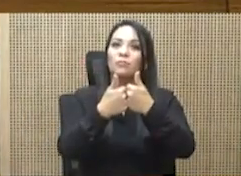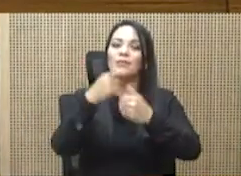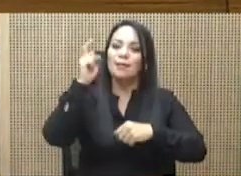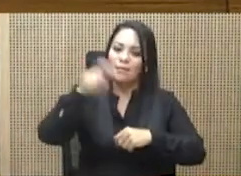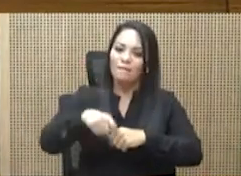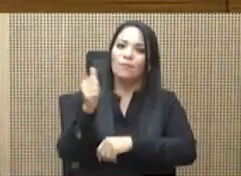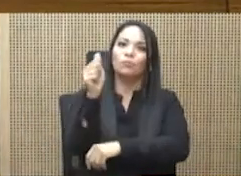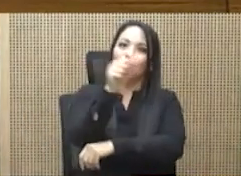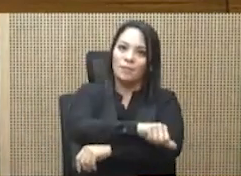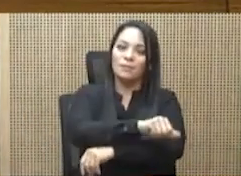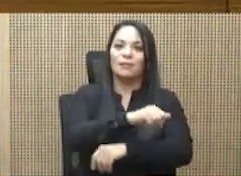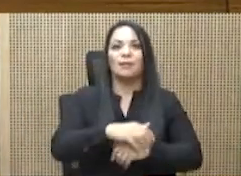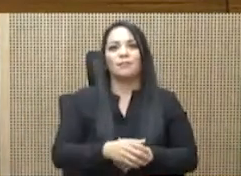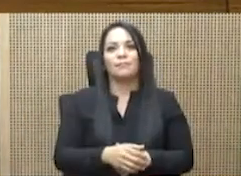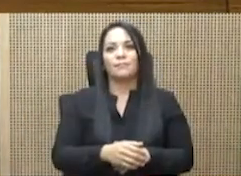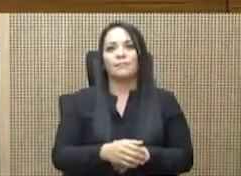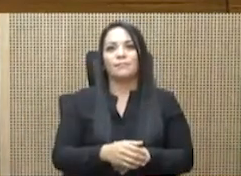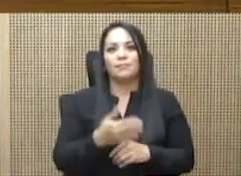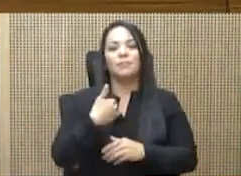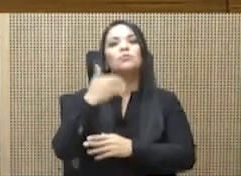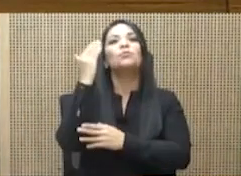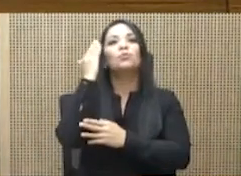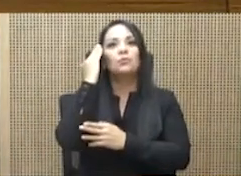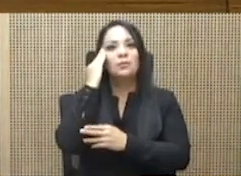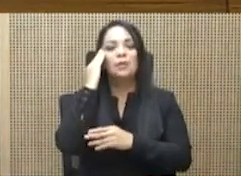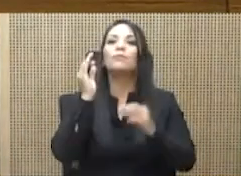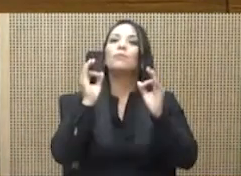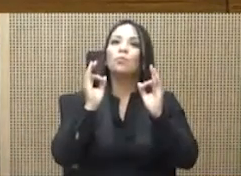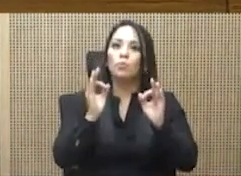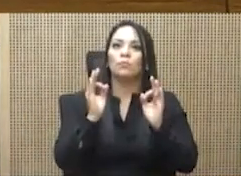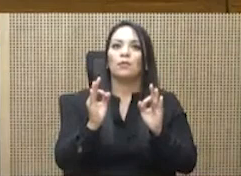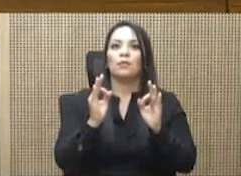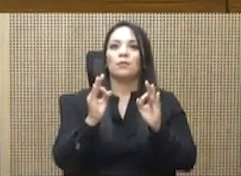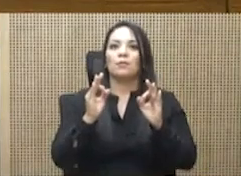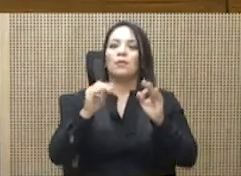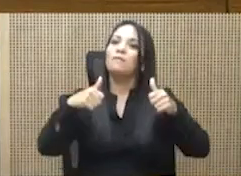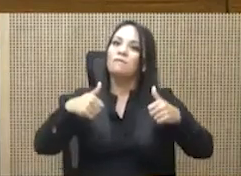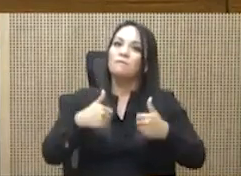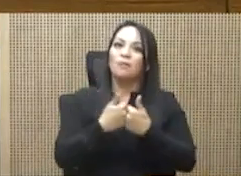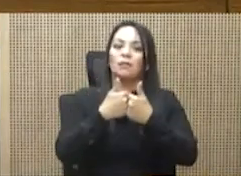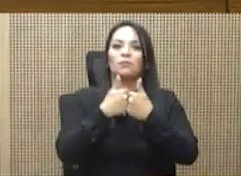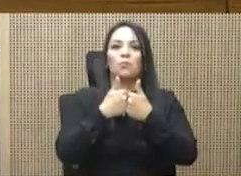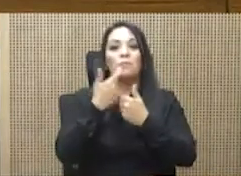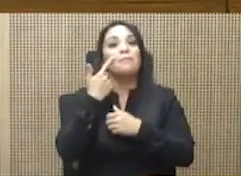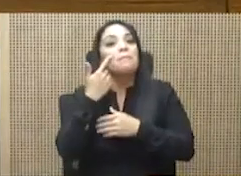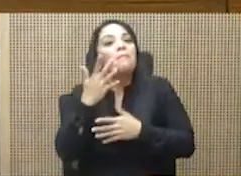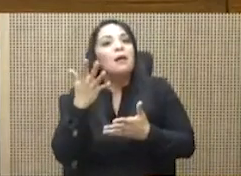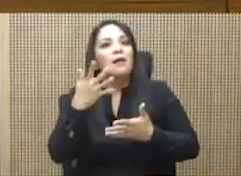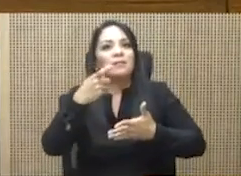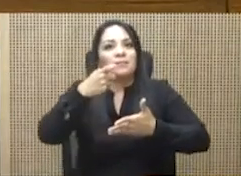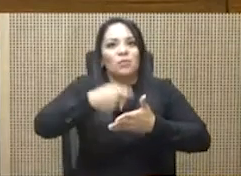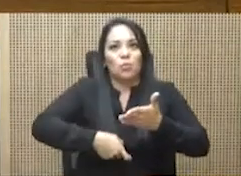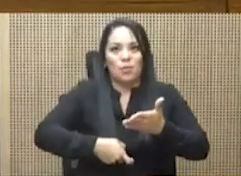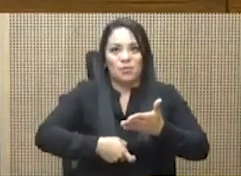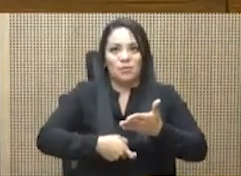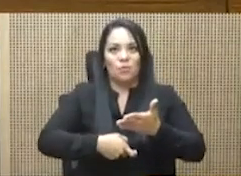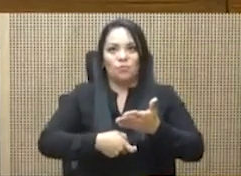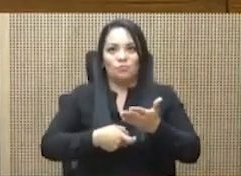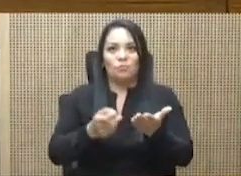Sé muy bien que el reto parece durísimo y francamente lo